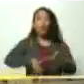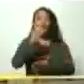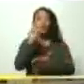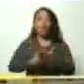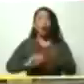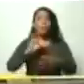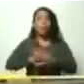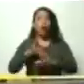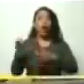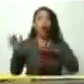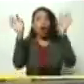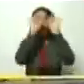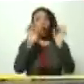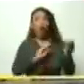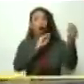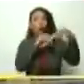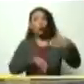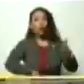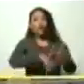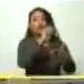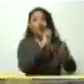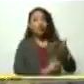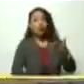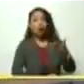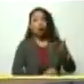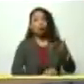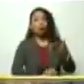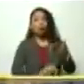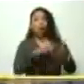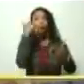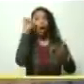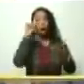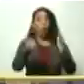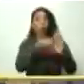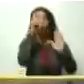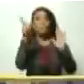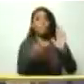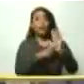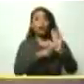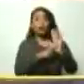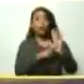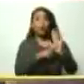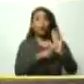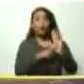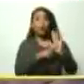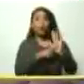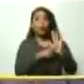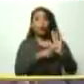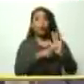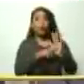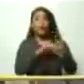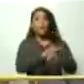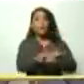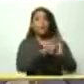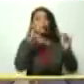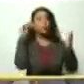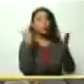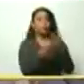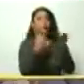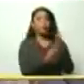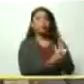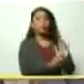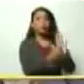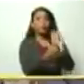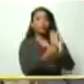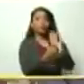es que por la vía del acuerdo que se firmó queda completamente fenecida enterrada este es el certificado de defunción